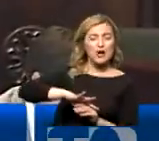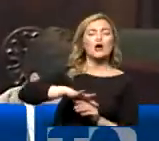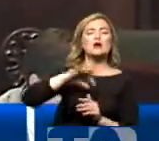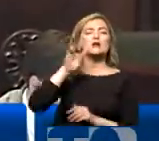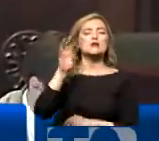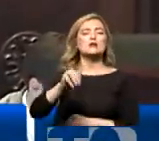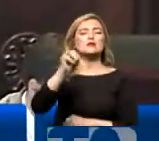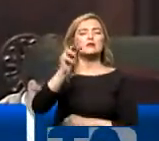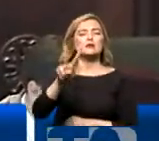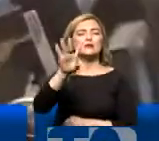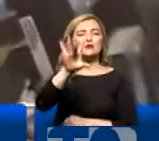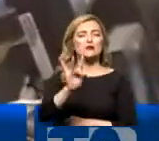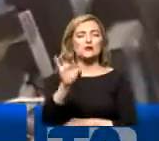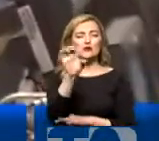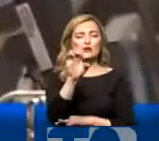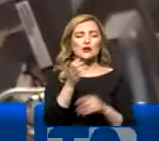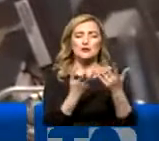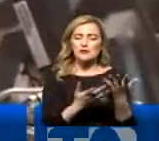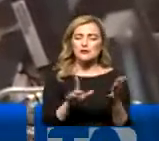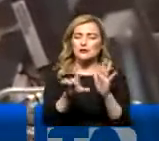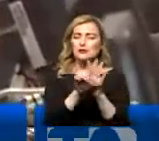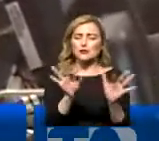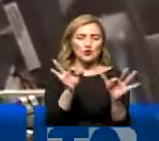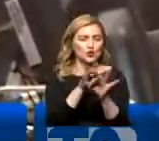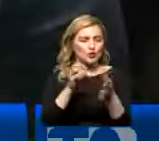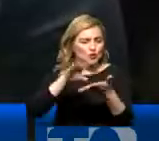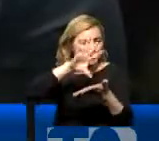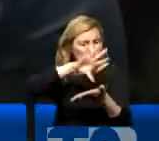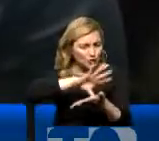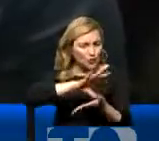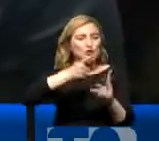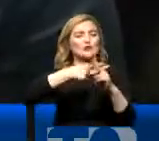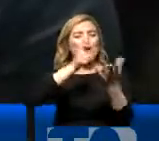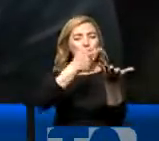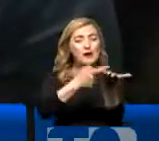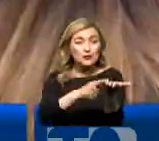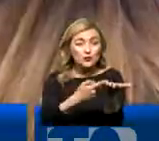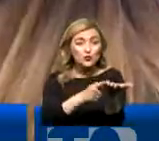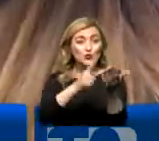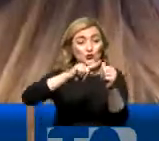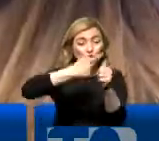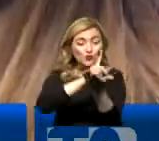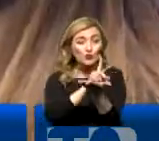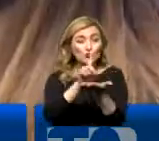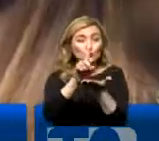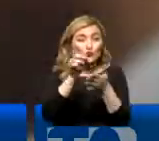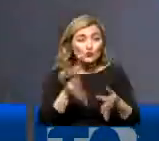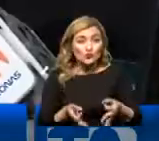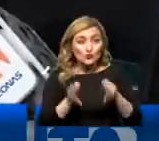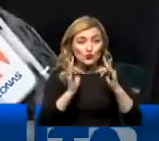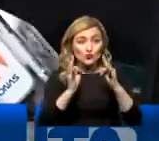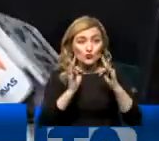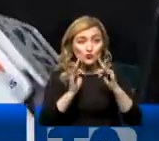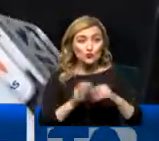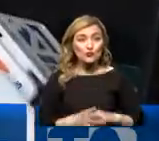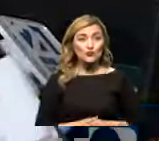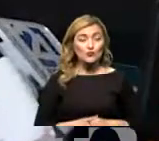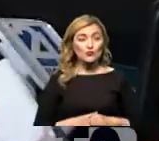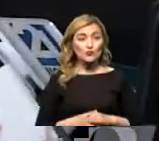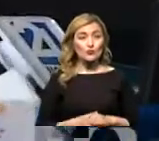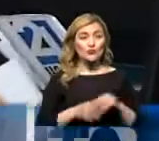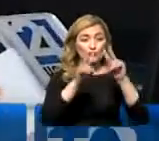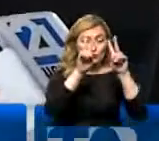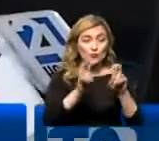de enero y se espera que la Ley de la Función Legislativa también se empiece a analizar la primera semana de febrero. Ahí hay varios temas